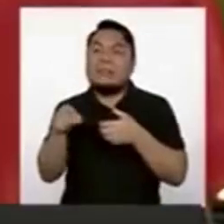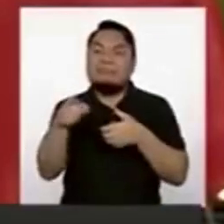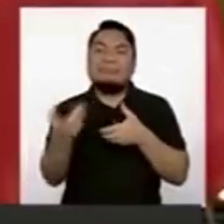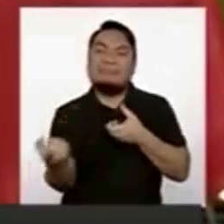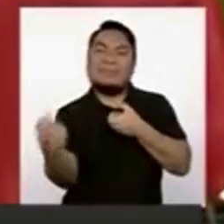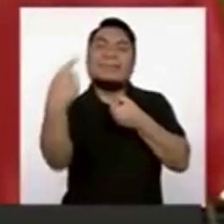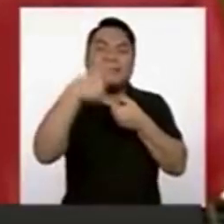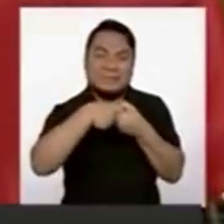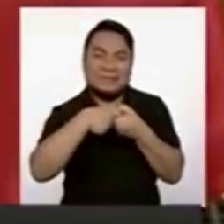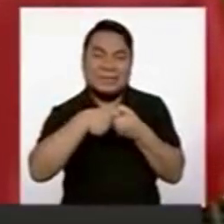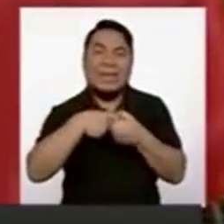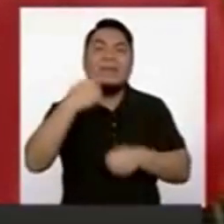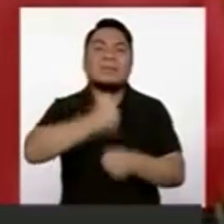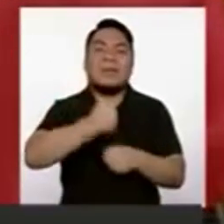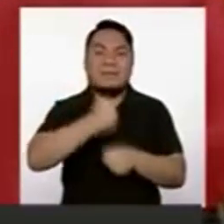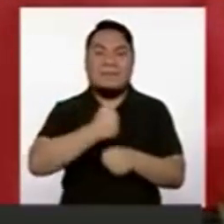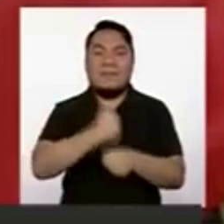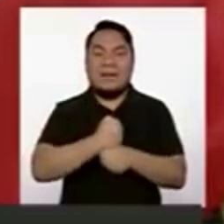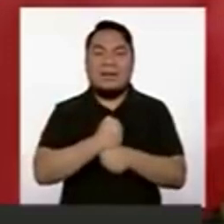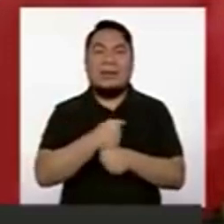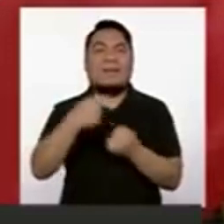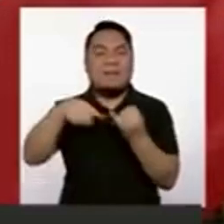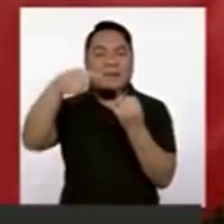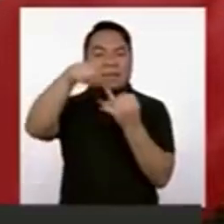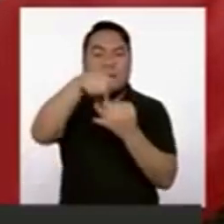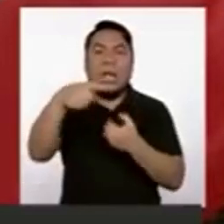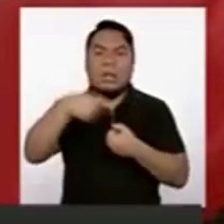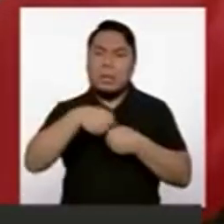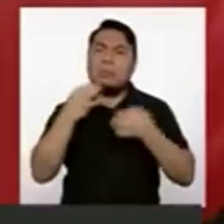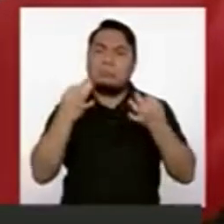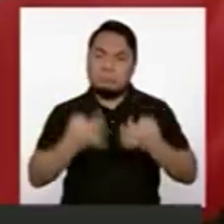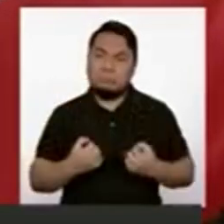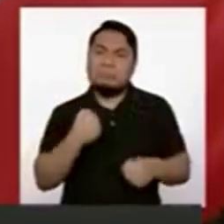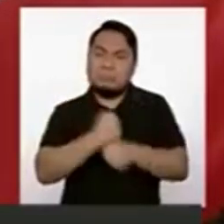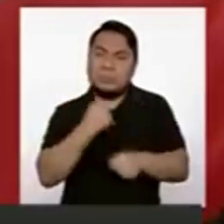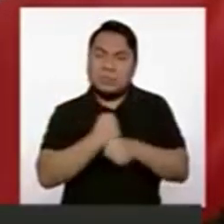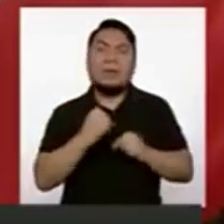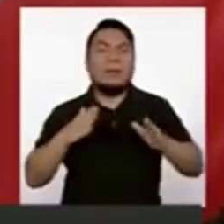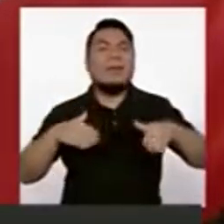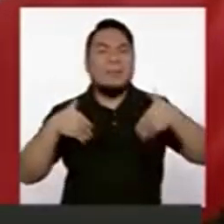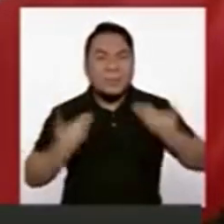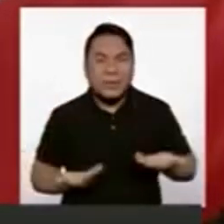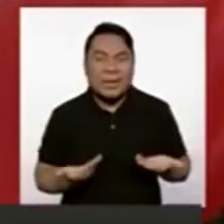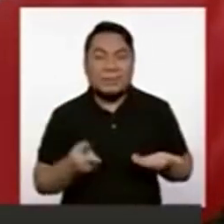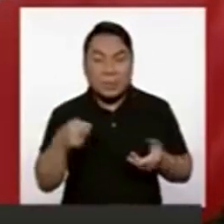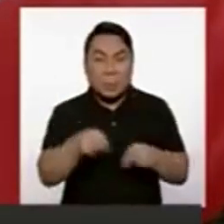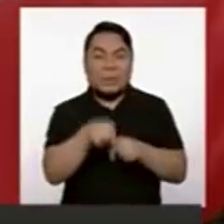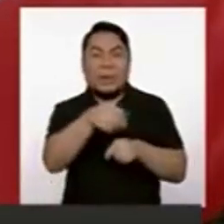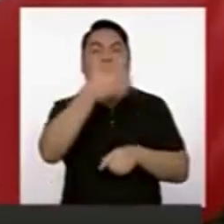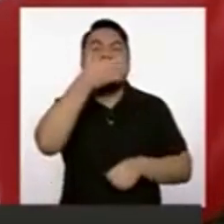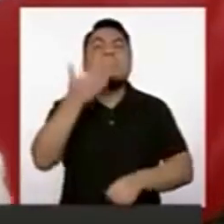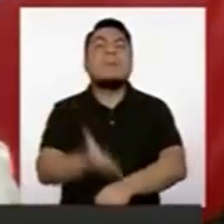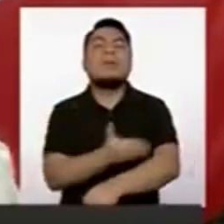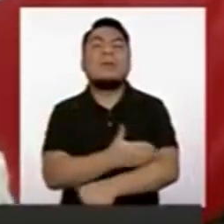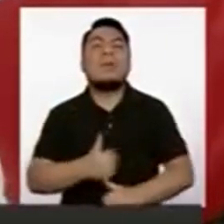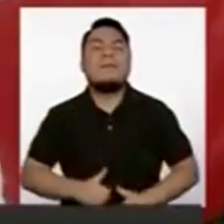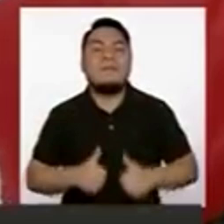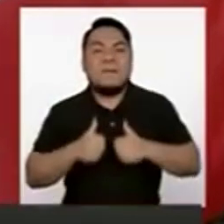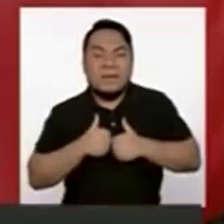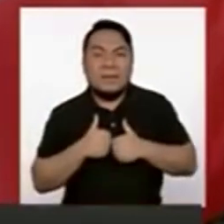accedan a trabajos dignos y podamos, junto con ellos, mejorar la calidad de